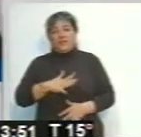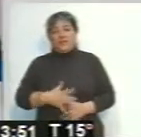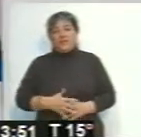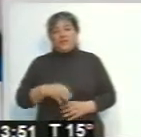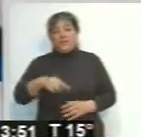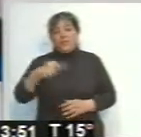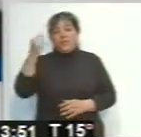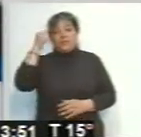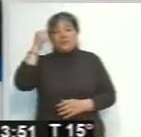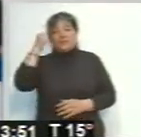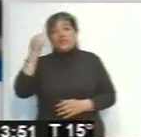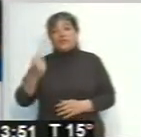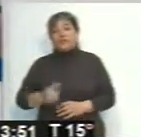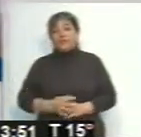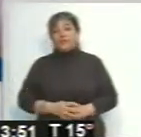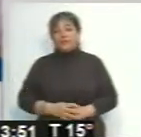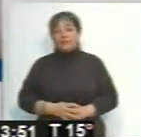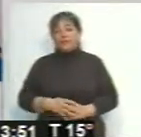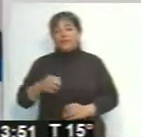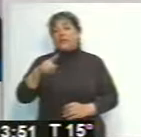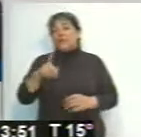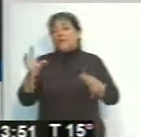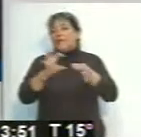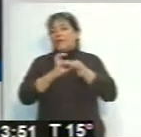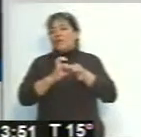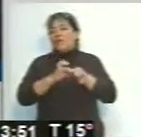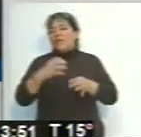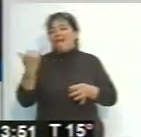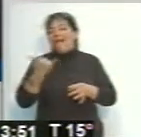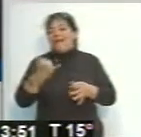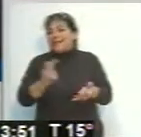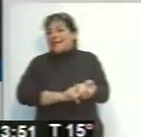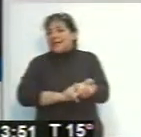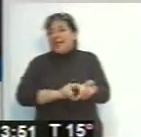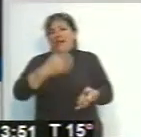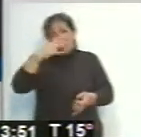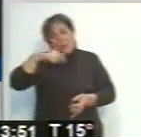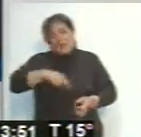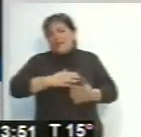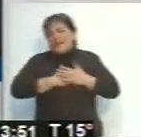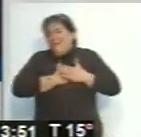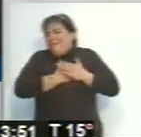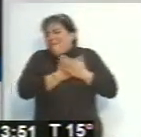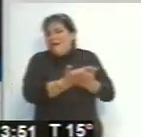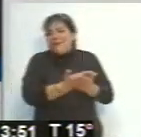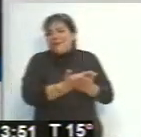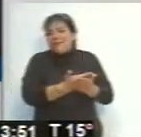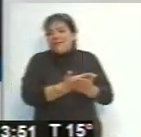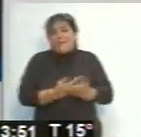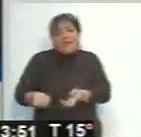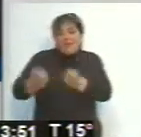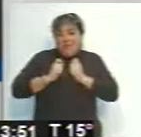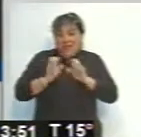pues calculo que si el vínculo ya existe, después de este tremendo acto de amor, las